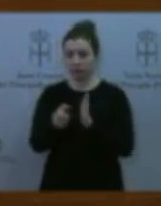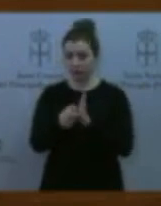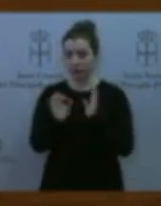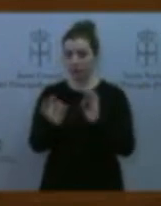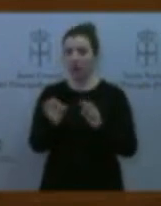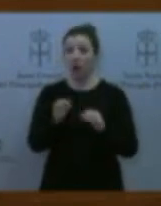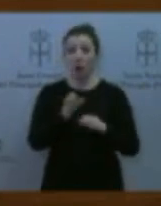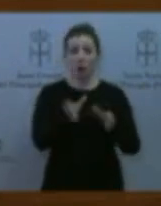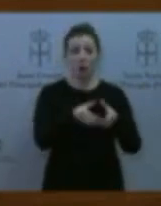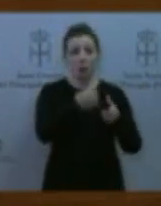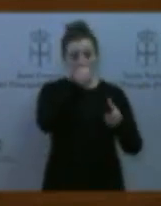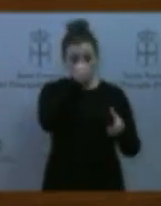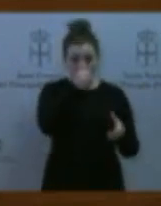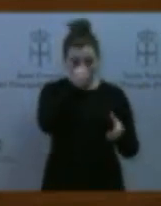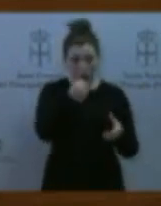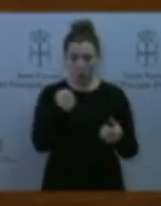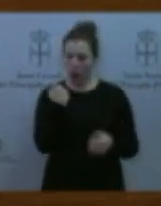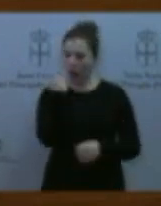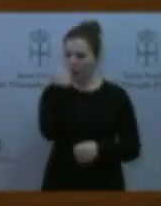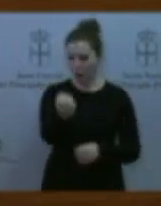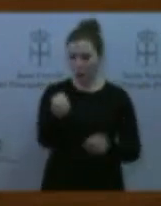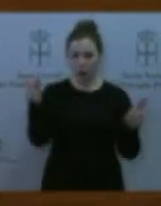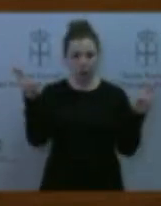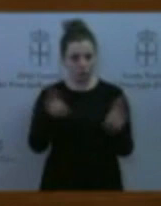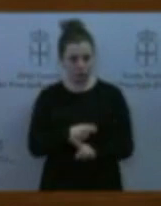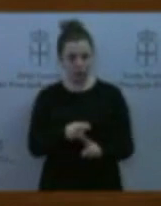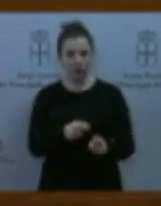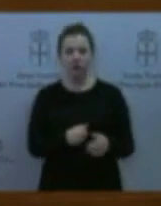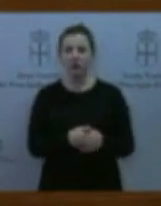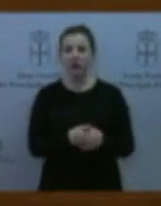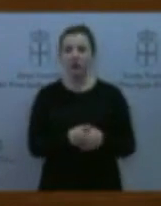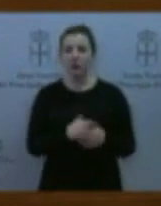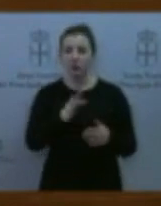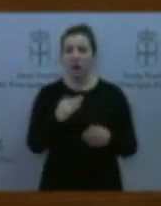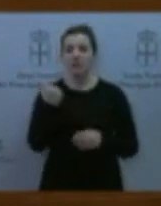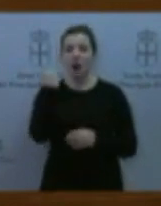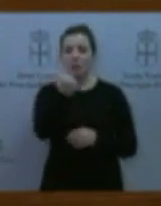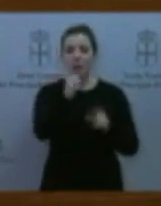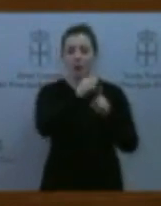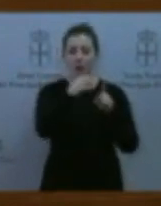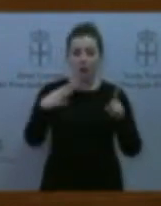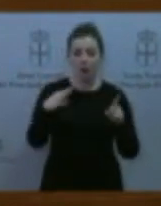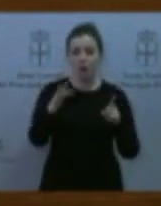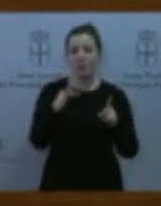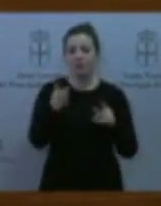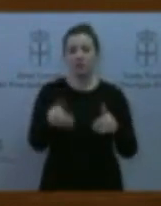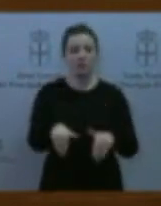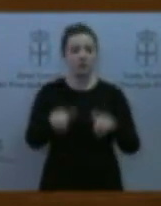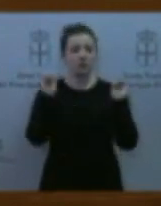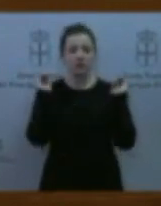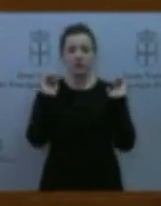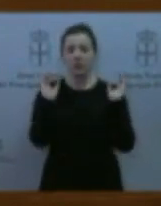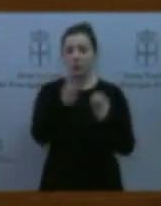apoyó esta supresión, junto con el apoyo de Foro y con la abstención del Partido Popular. Finalmente,